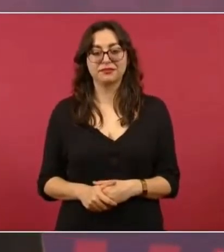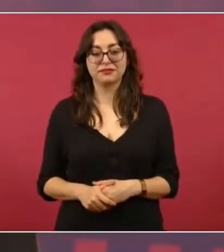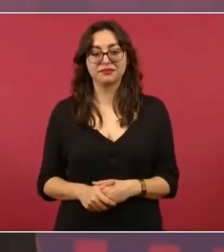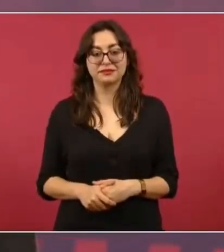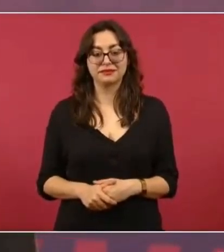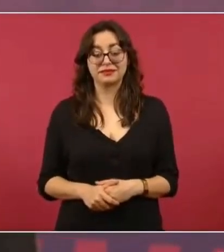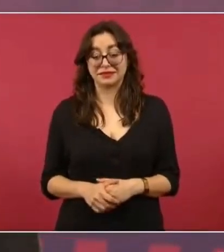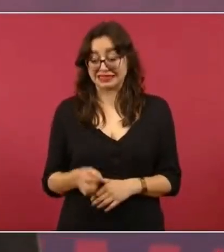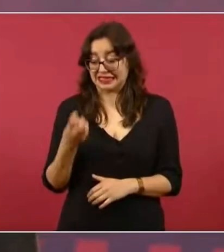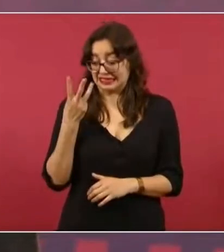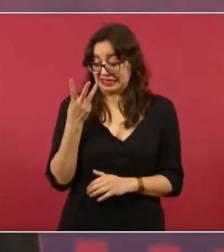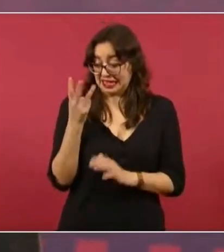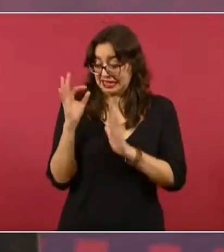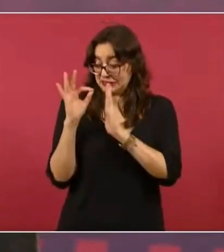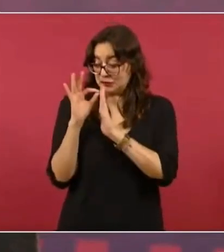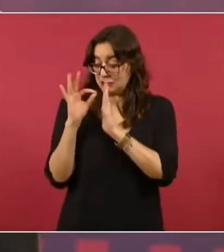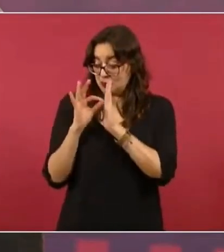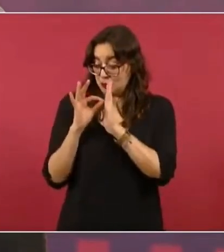Esos 3 puntos